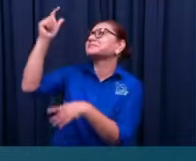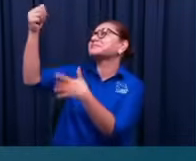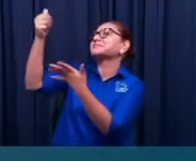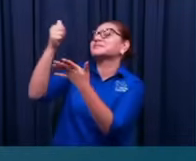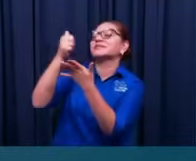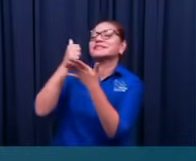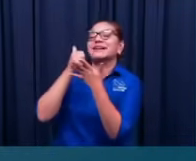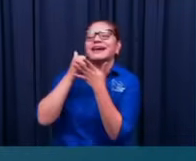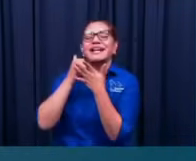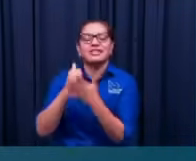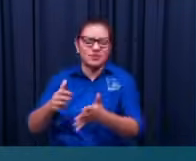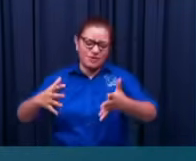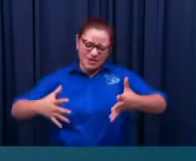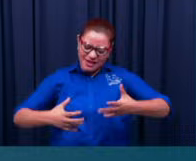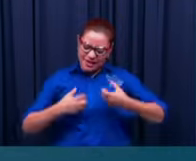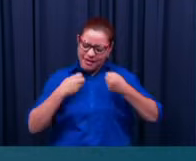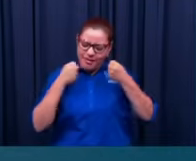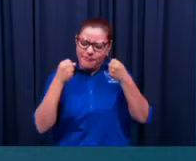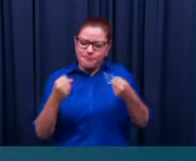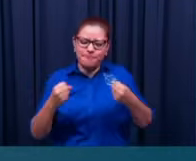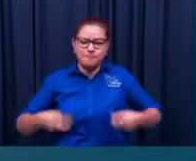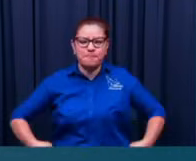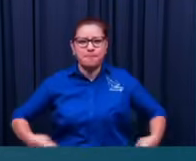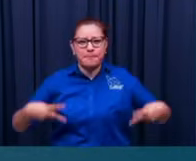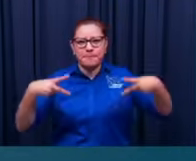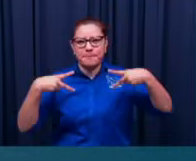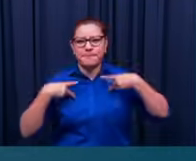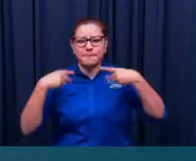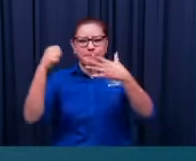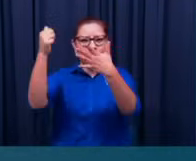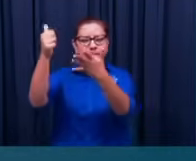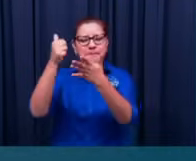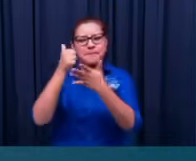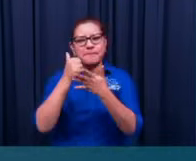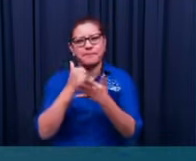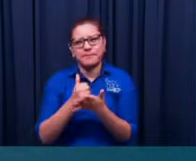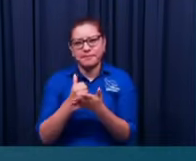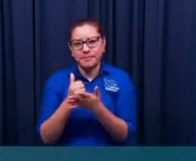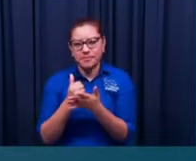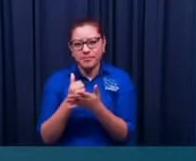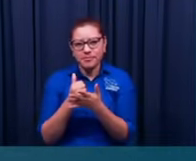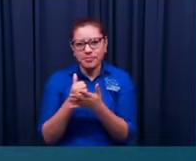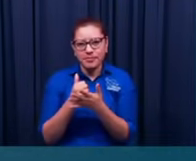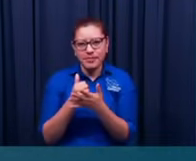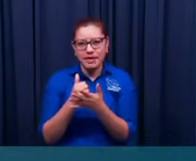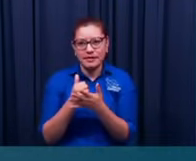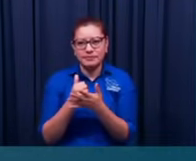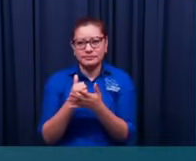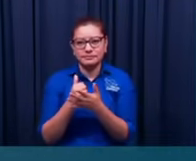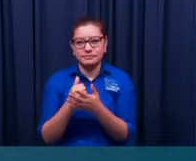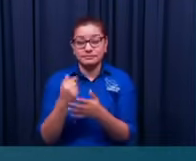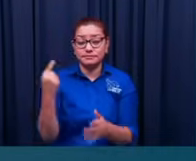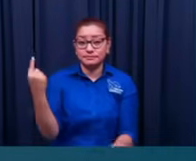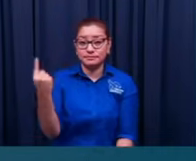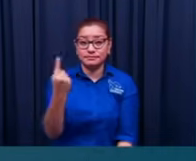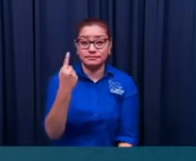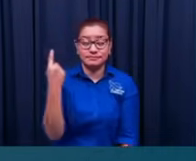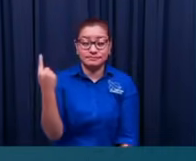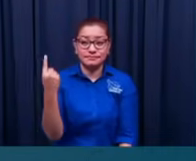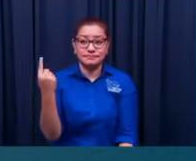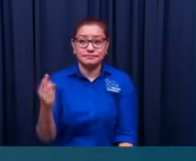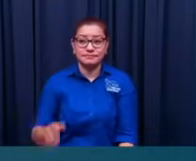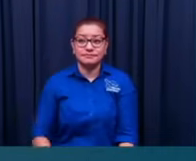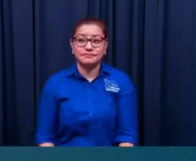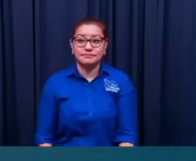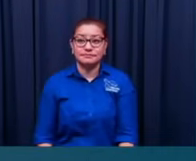da fuerzas, vida, ayuda y de todo, ¿sí? Ya